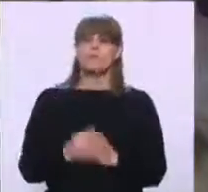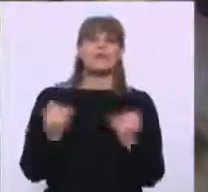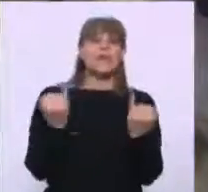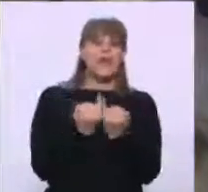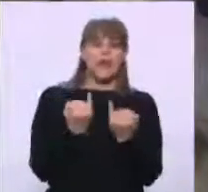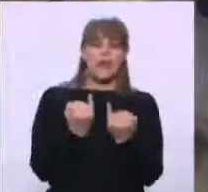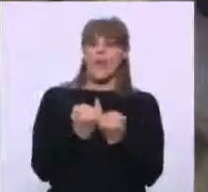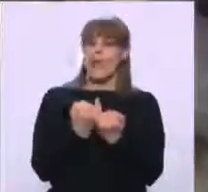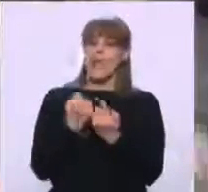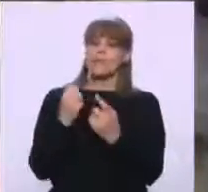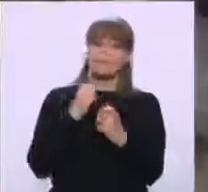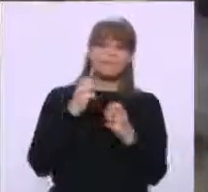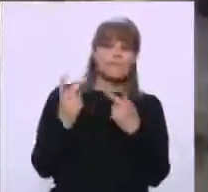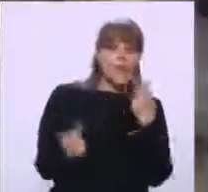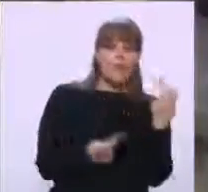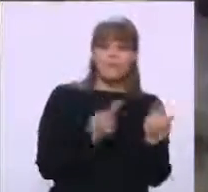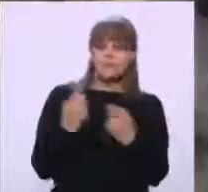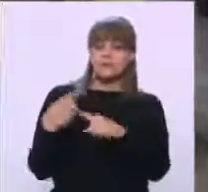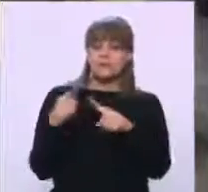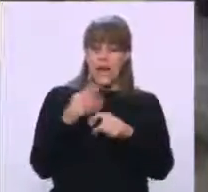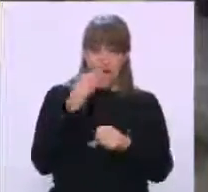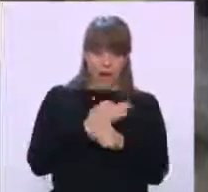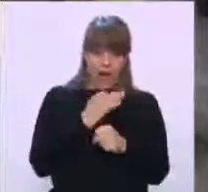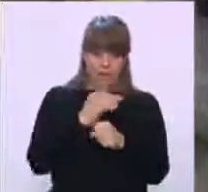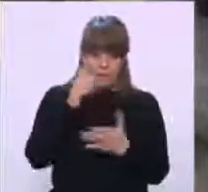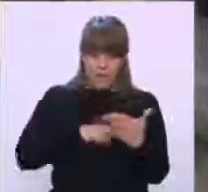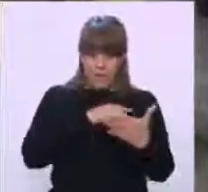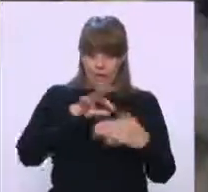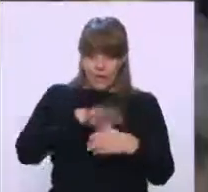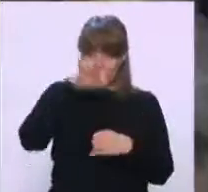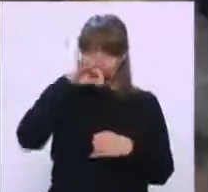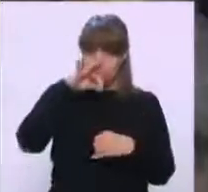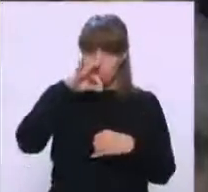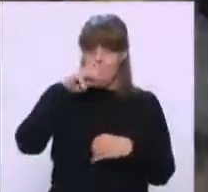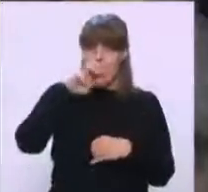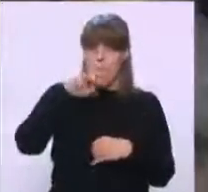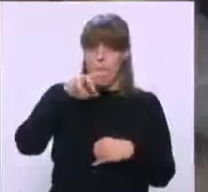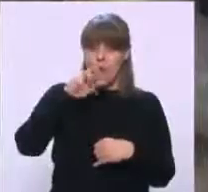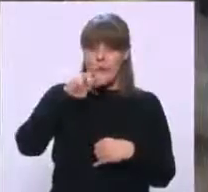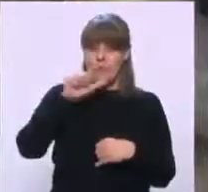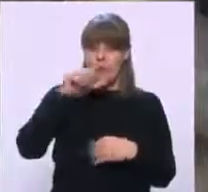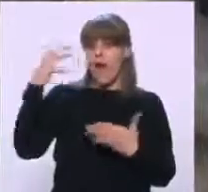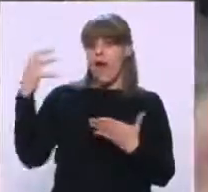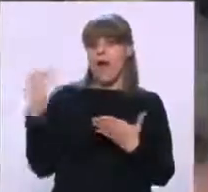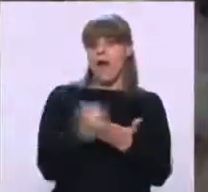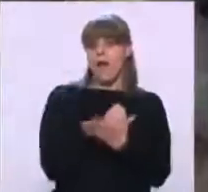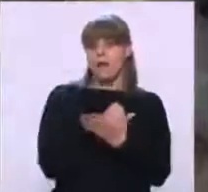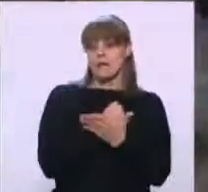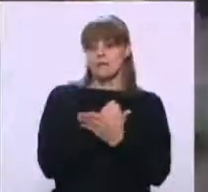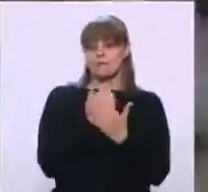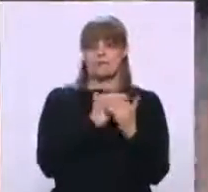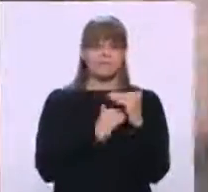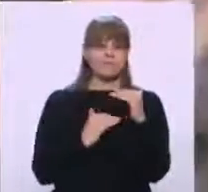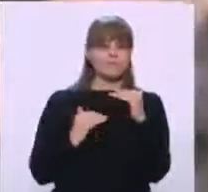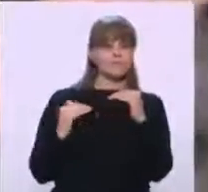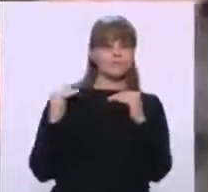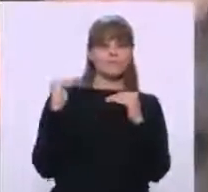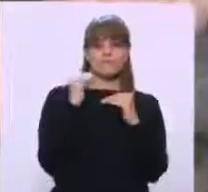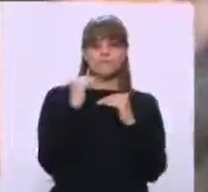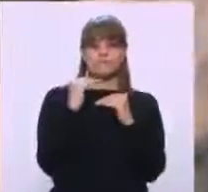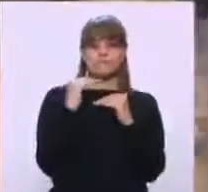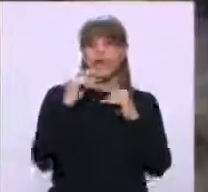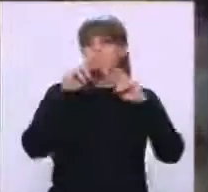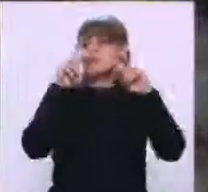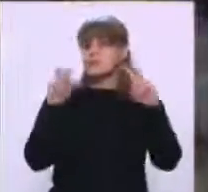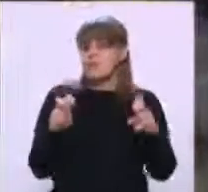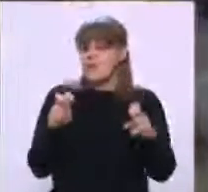Arias, que deja muy claro que si hoy fueran las elecciones, Morena en alianza ganaría con un margen muy importante. ¿Qué está pasando? Es un tema por